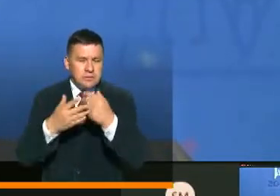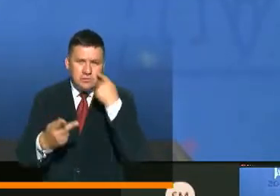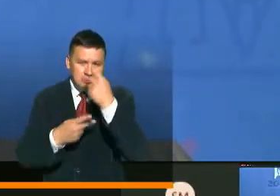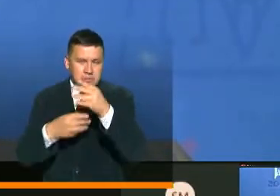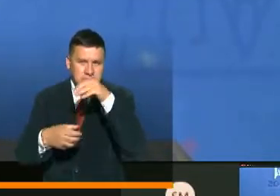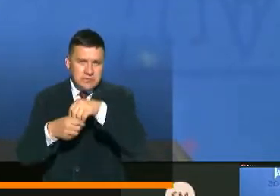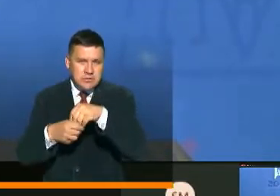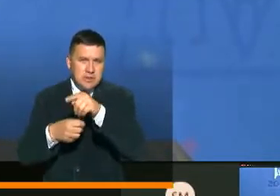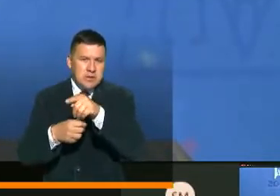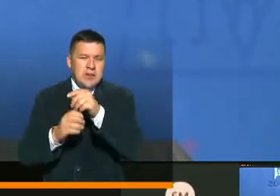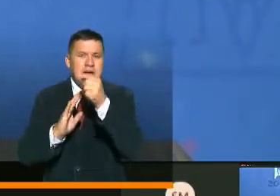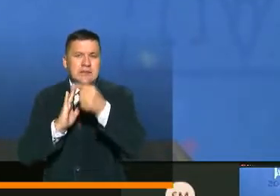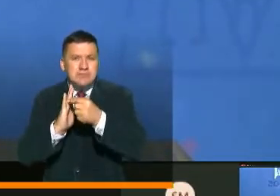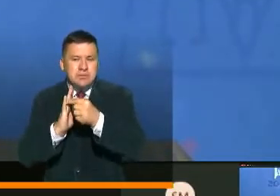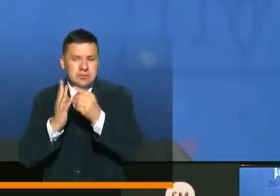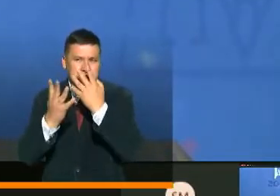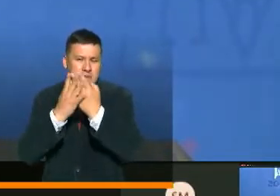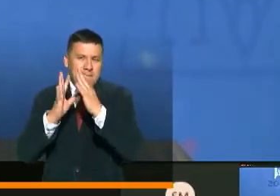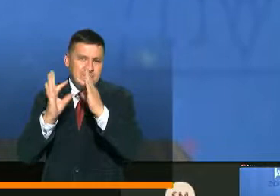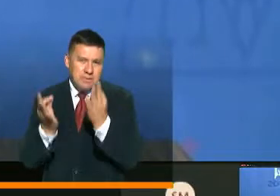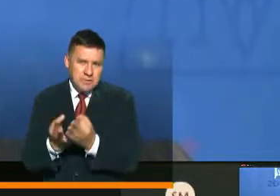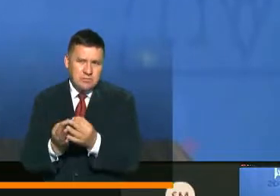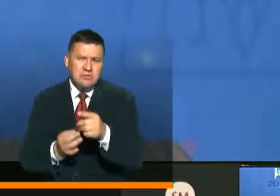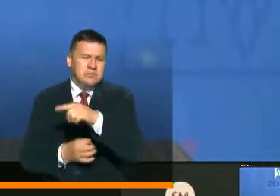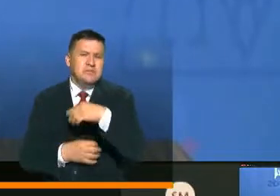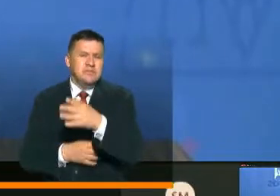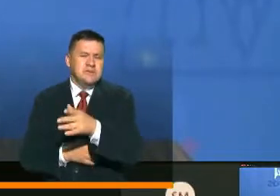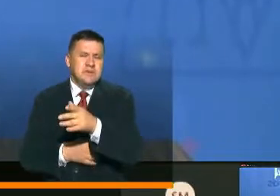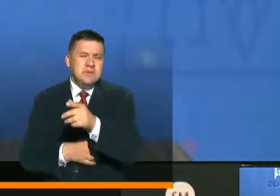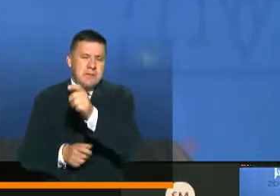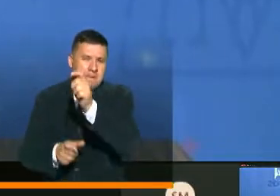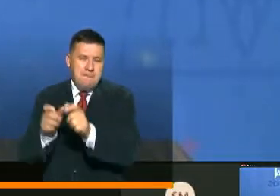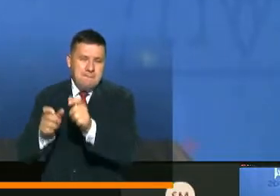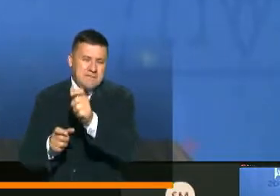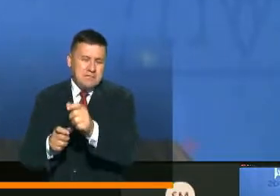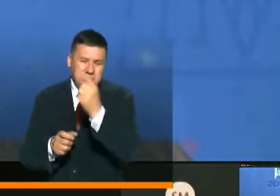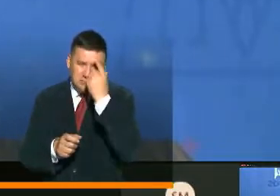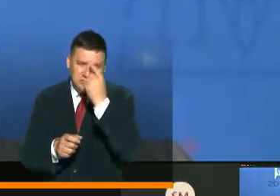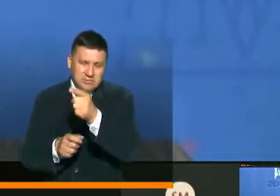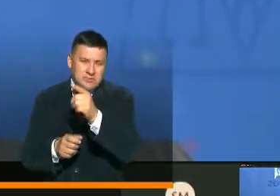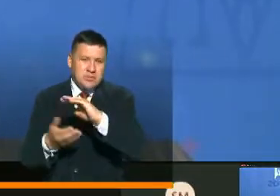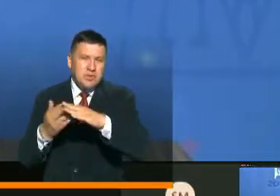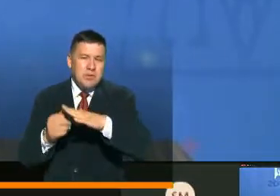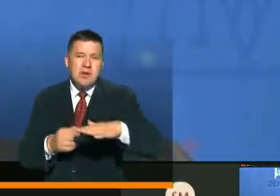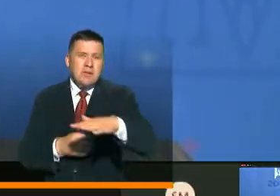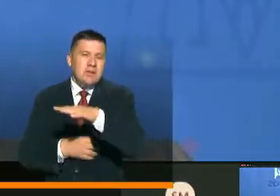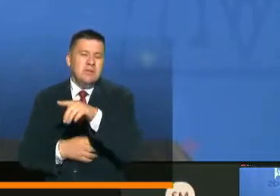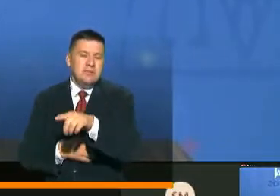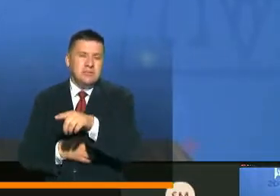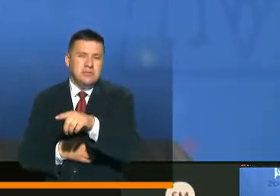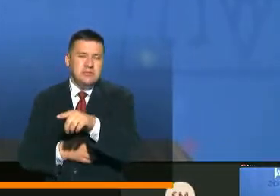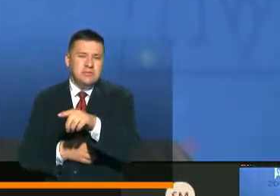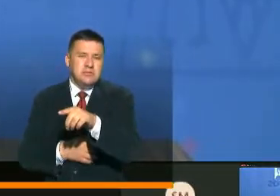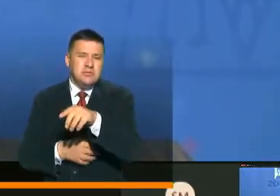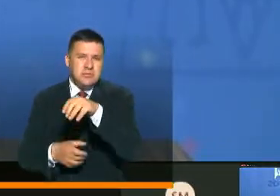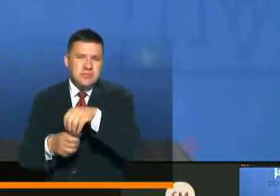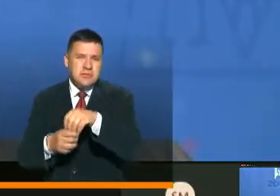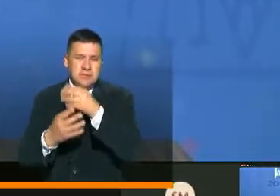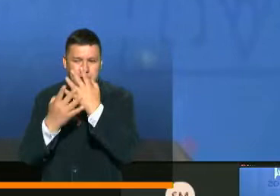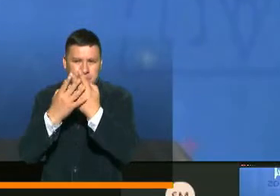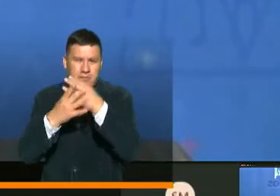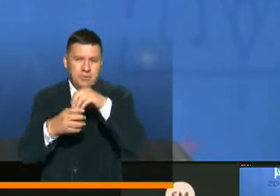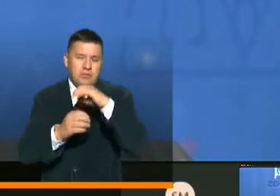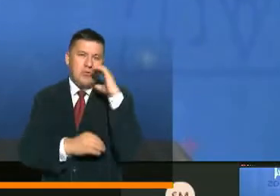las visitas a cónyuges y la visita familiar para la población que se encuentra en los cárceles